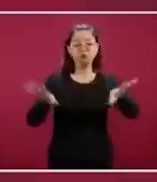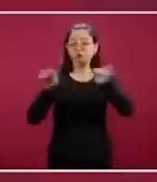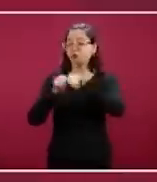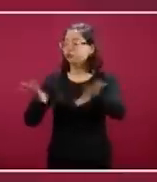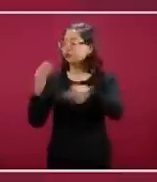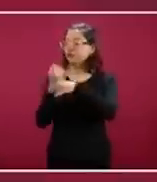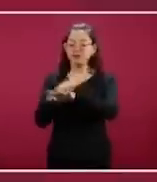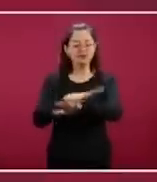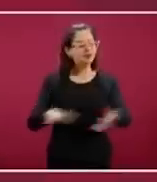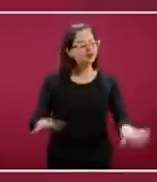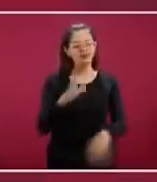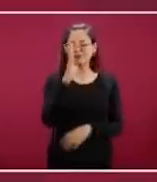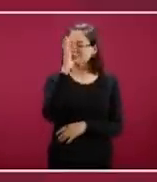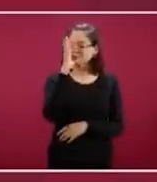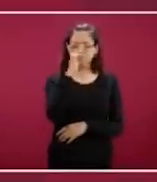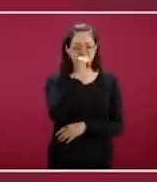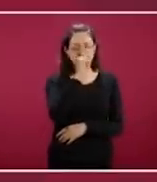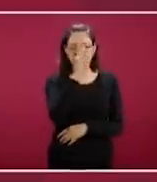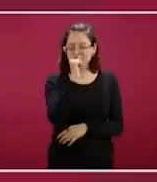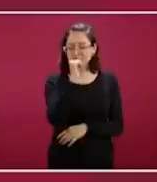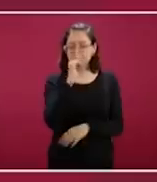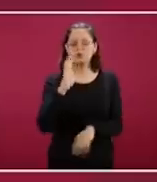por razones